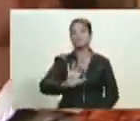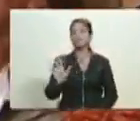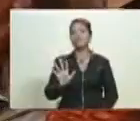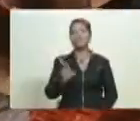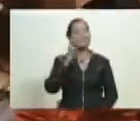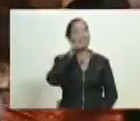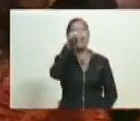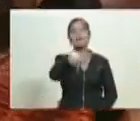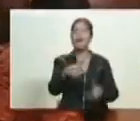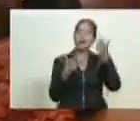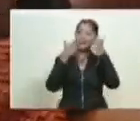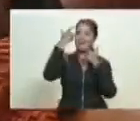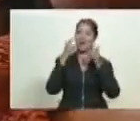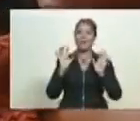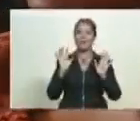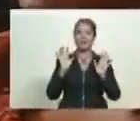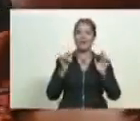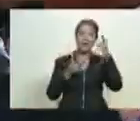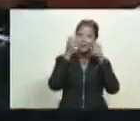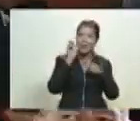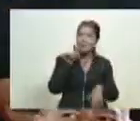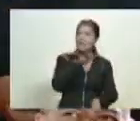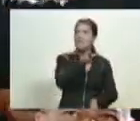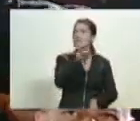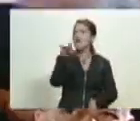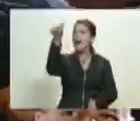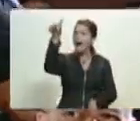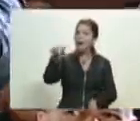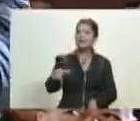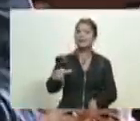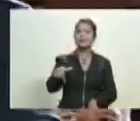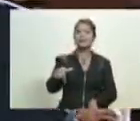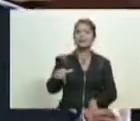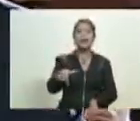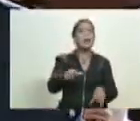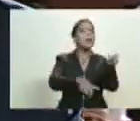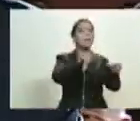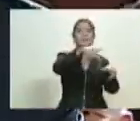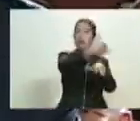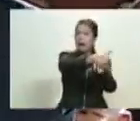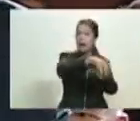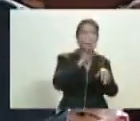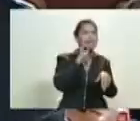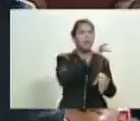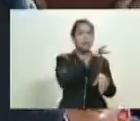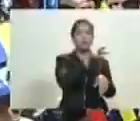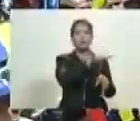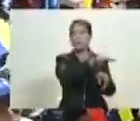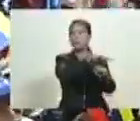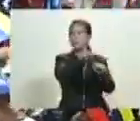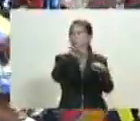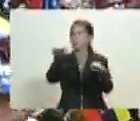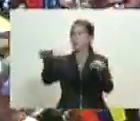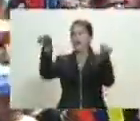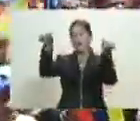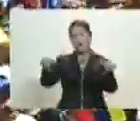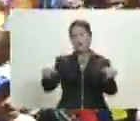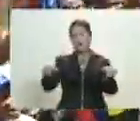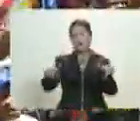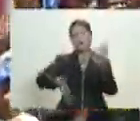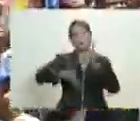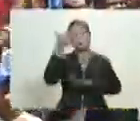ve aquí a Chávez, uno ve hoy aquí al compañero que está allá afuera, la compañera que está allá afuera, al que